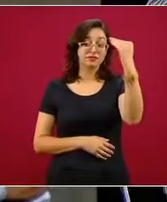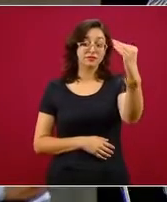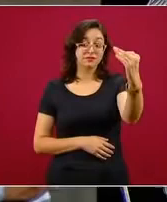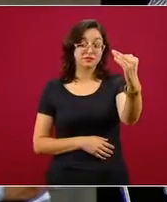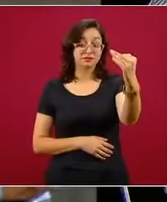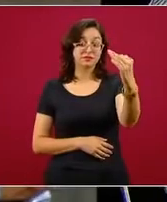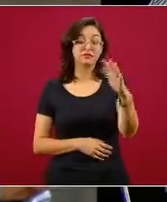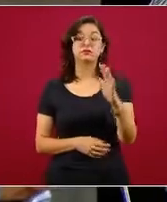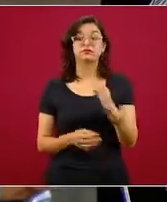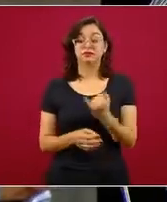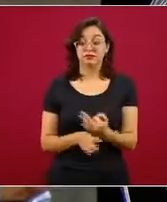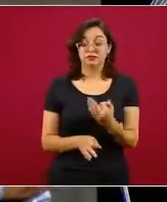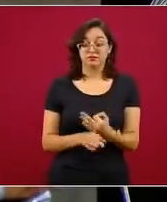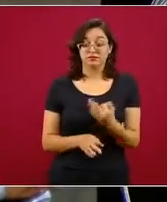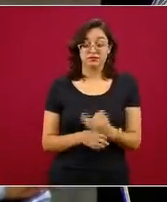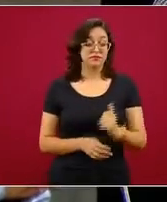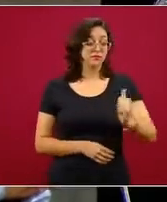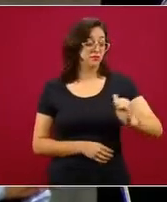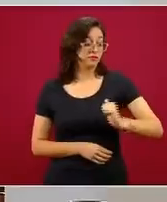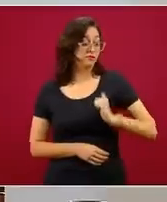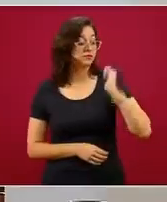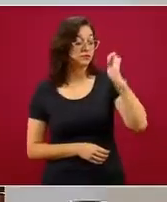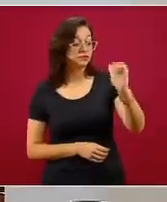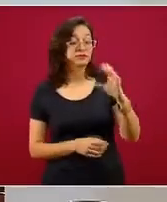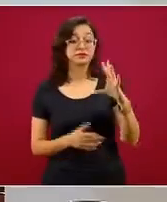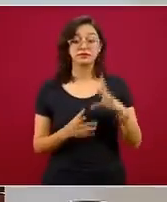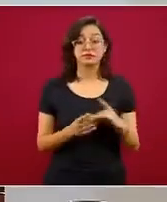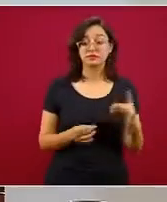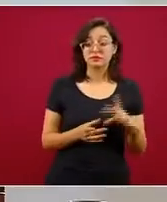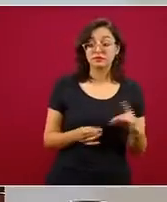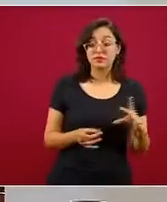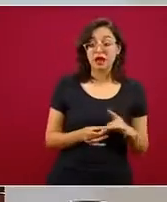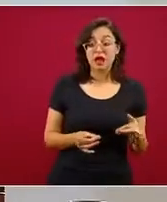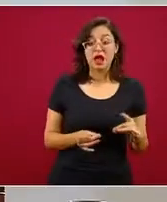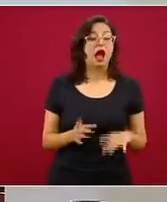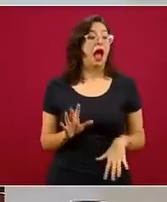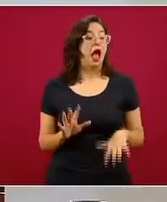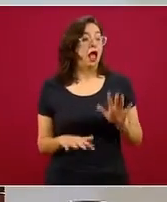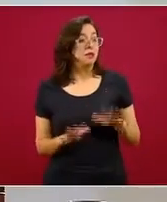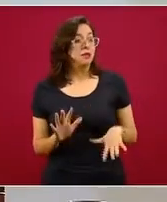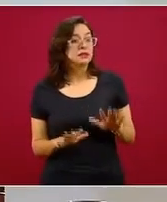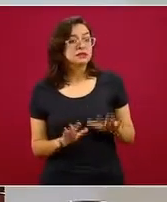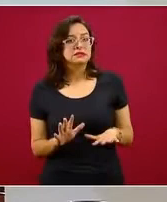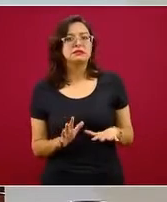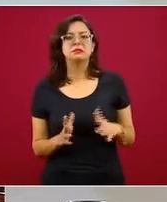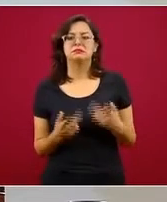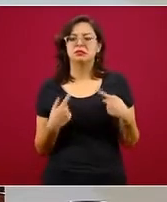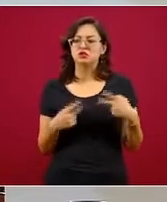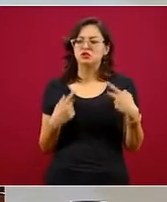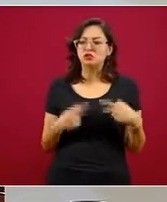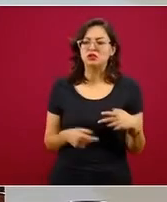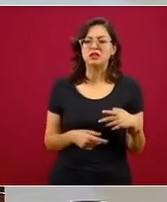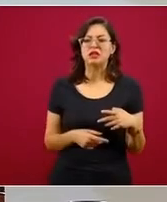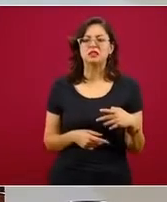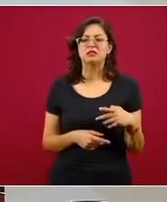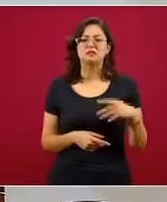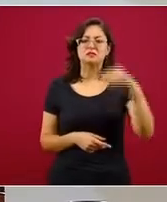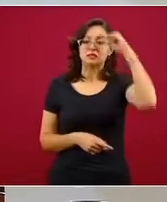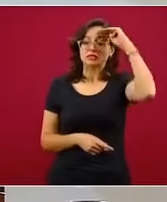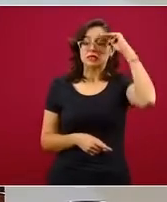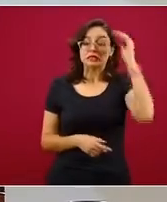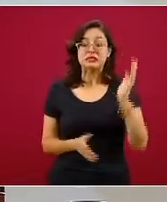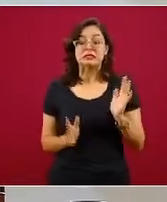Y aprovecho para comentar algo que de repente surge en estas oleadas de la narrativa pública. háganle la